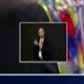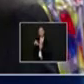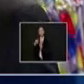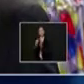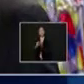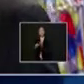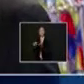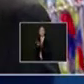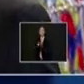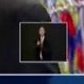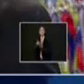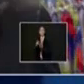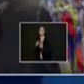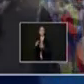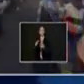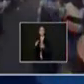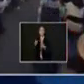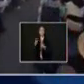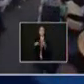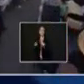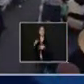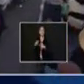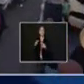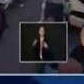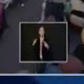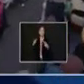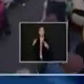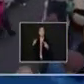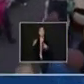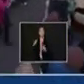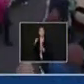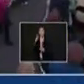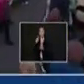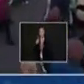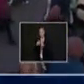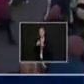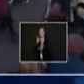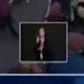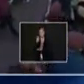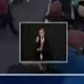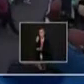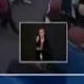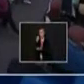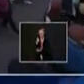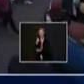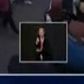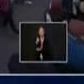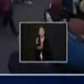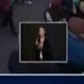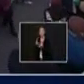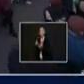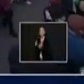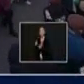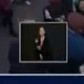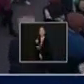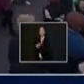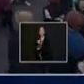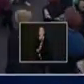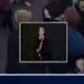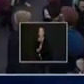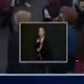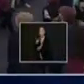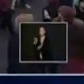su gobierno. Evidentemente, al haber obtenido una mayoría importantísima en la Cámara de Diputados y en la Cámara de Senadores, y que